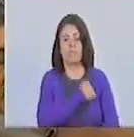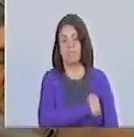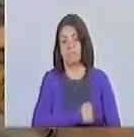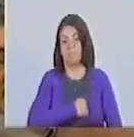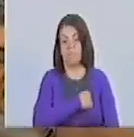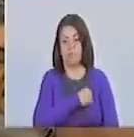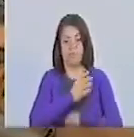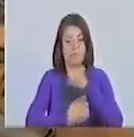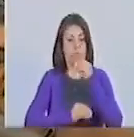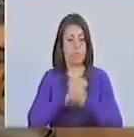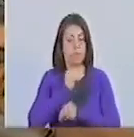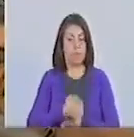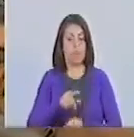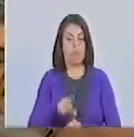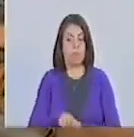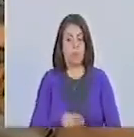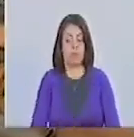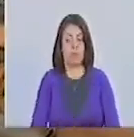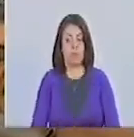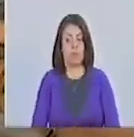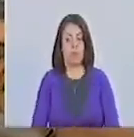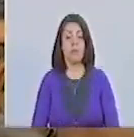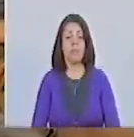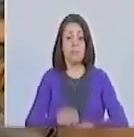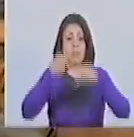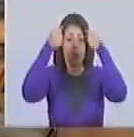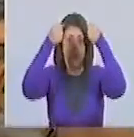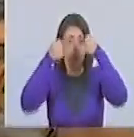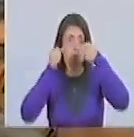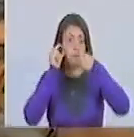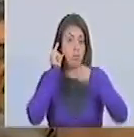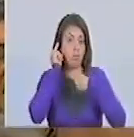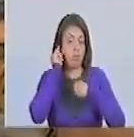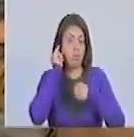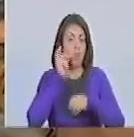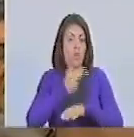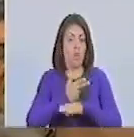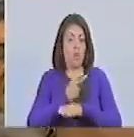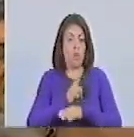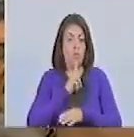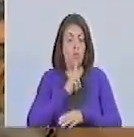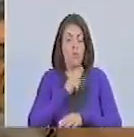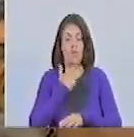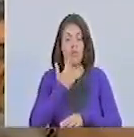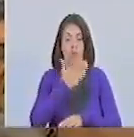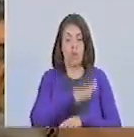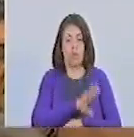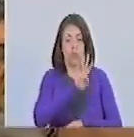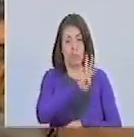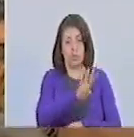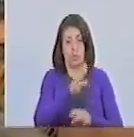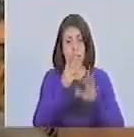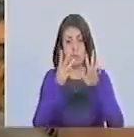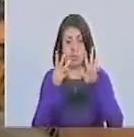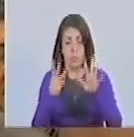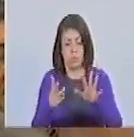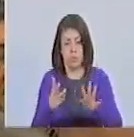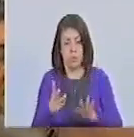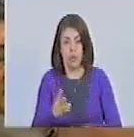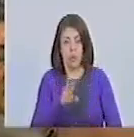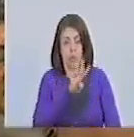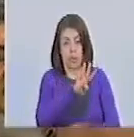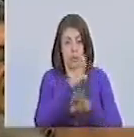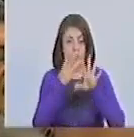lamentables hechos sucedidos en la cárcel de mujeres de Honduras, donde fallecieron 48, o fueron